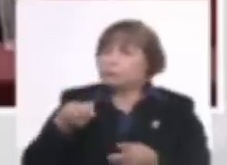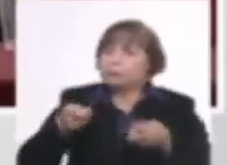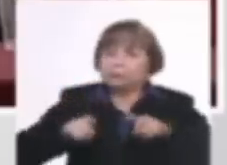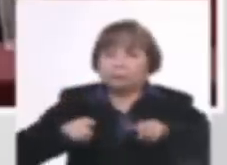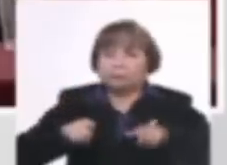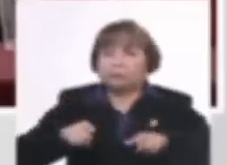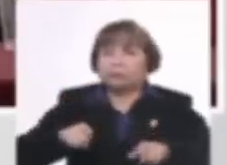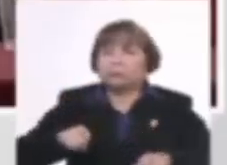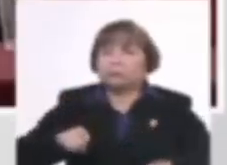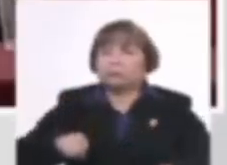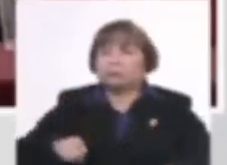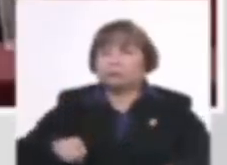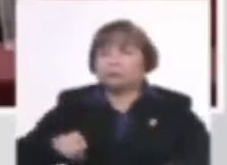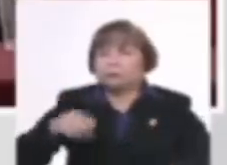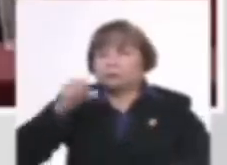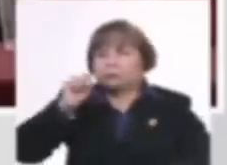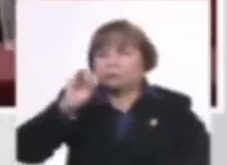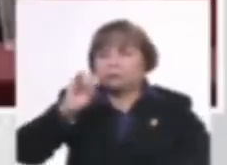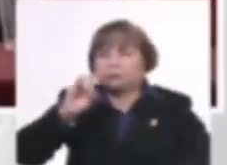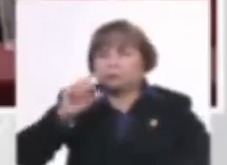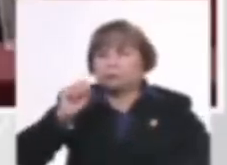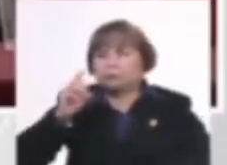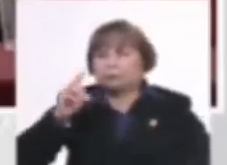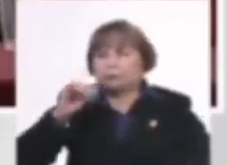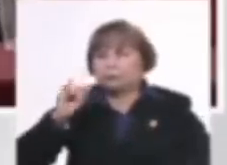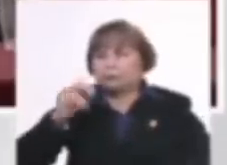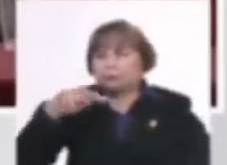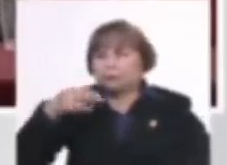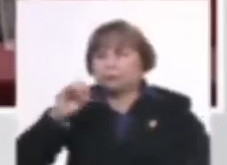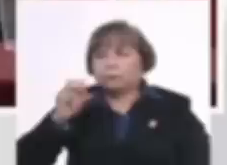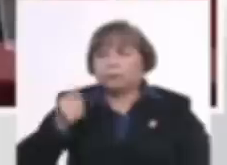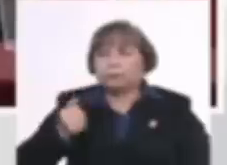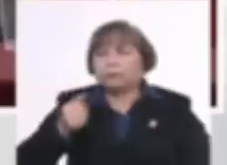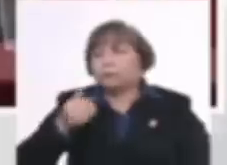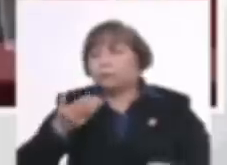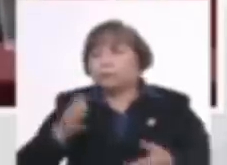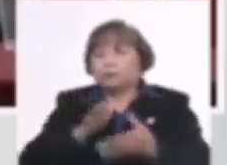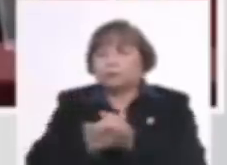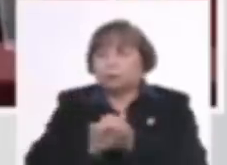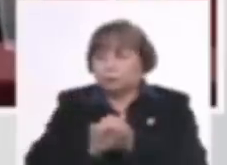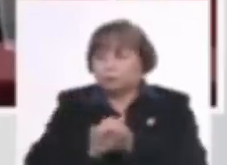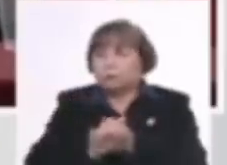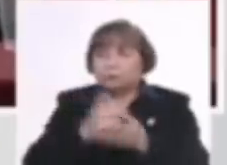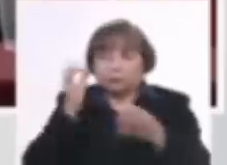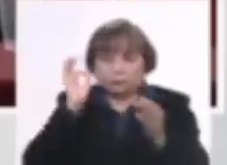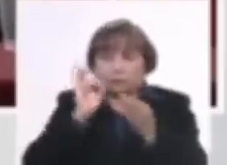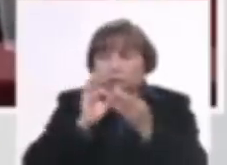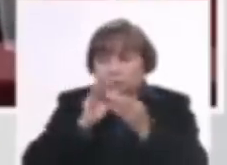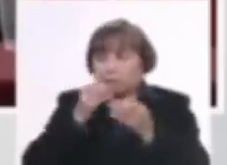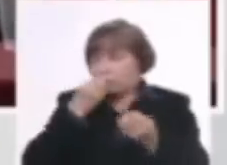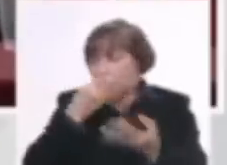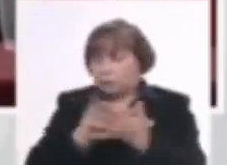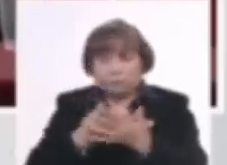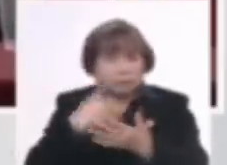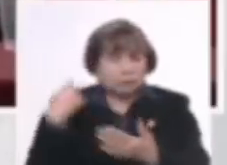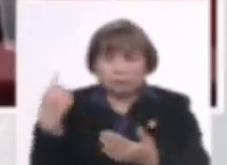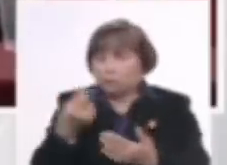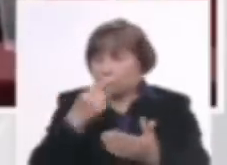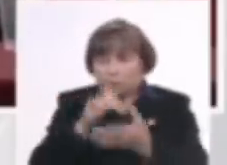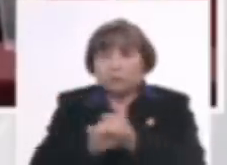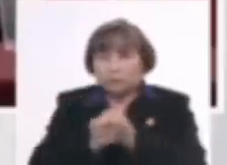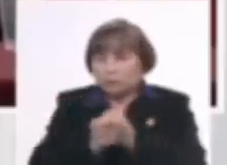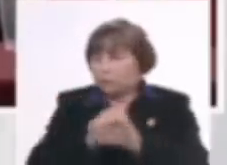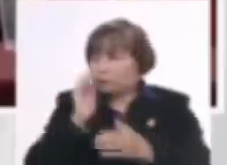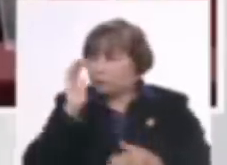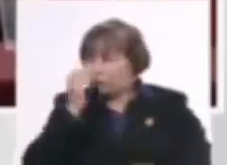cuando fue la señorita Susy Díaz, Guamán, Johnny Espino o sus amigos, que está perfecto que tenga amigos, todos tenemos amigos,